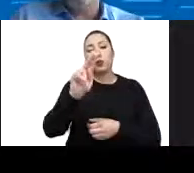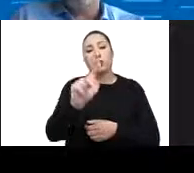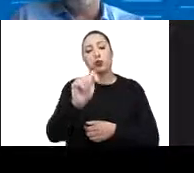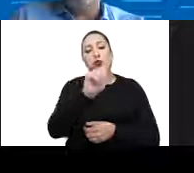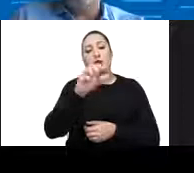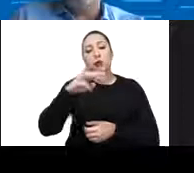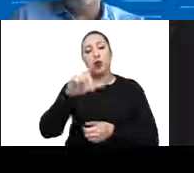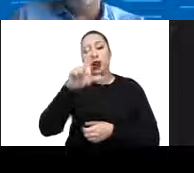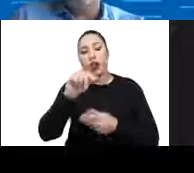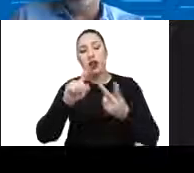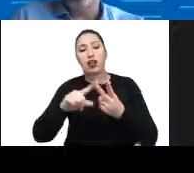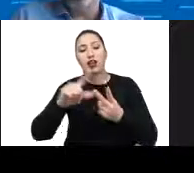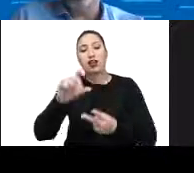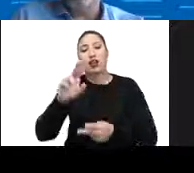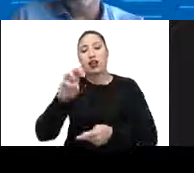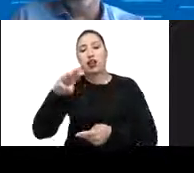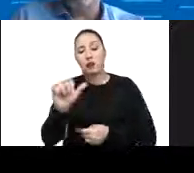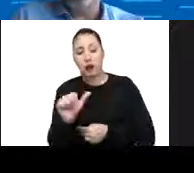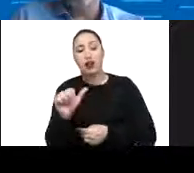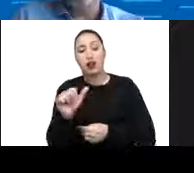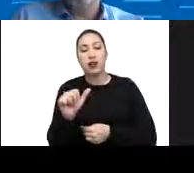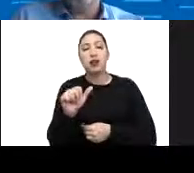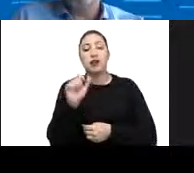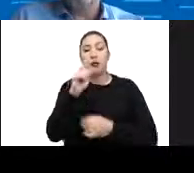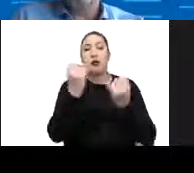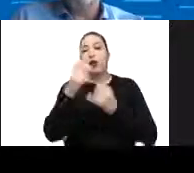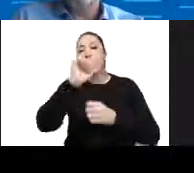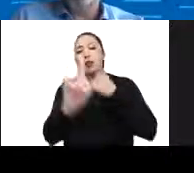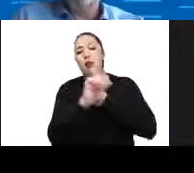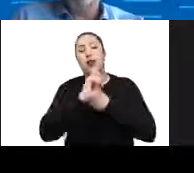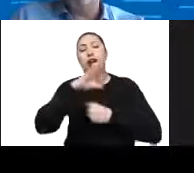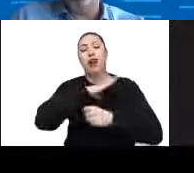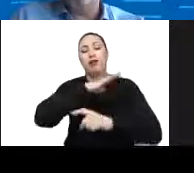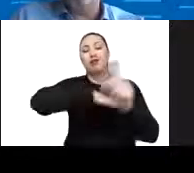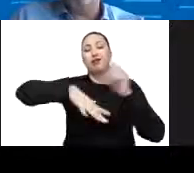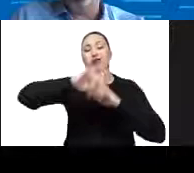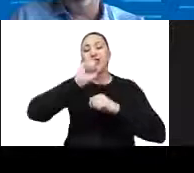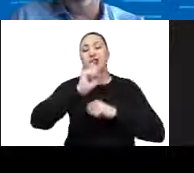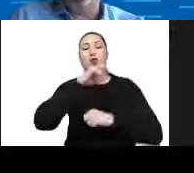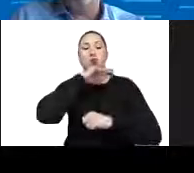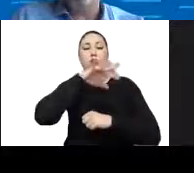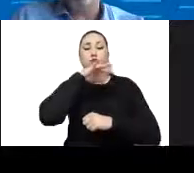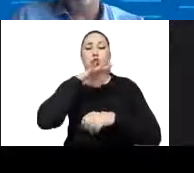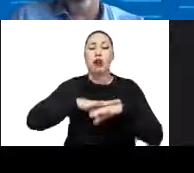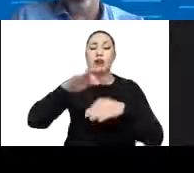la eliminación de los residuos y contaminación, y ahí tenemos como 3 objetivos, que es ser